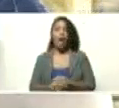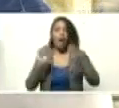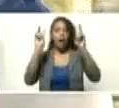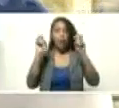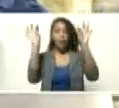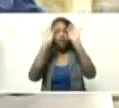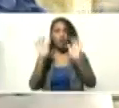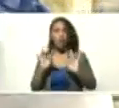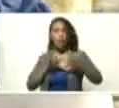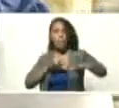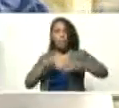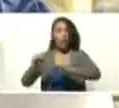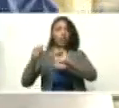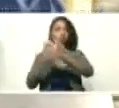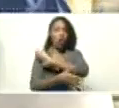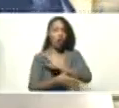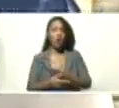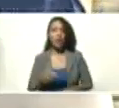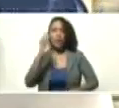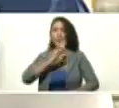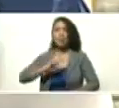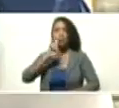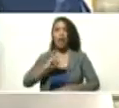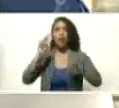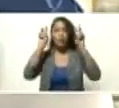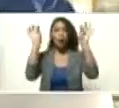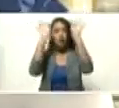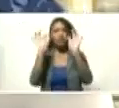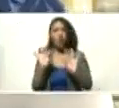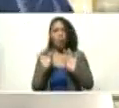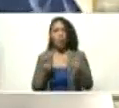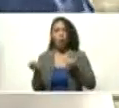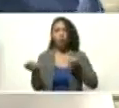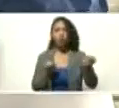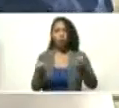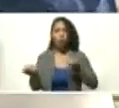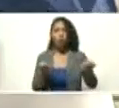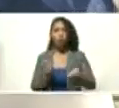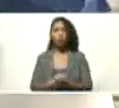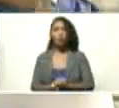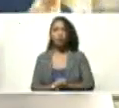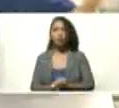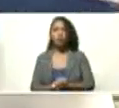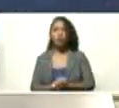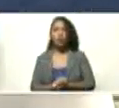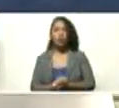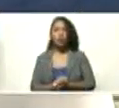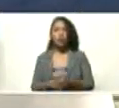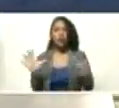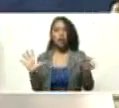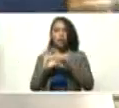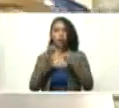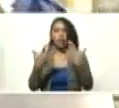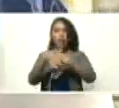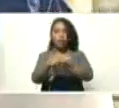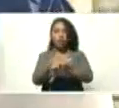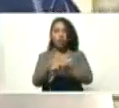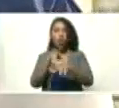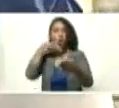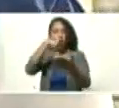formas de imperialismo, de resistencia a las nuevas formas de dominación, de alienación, lo llaman, de